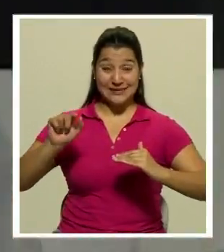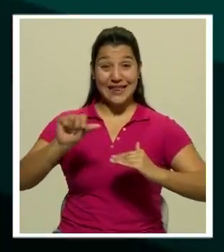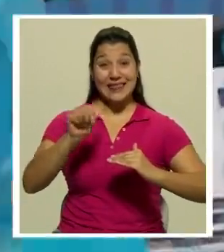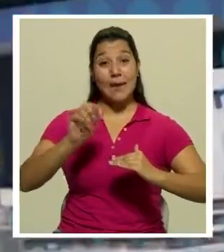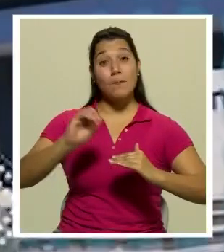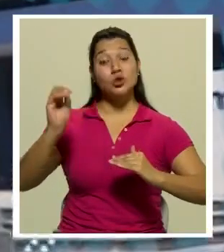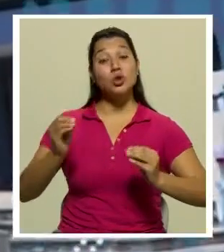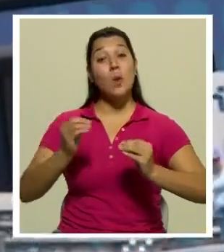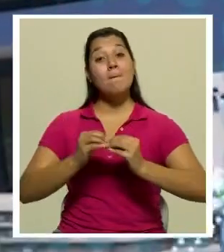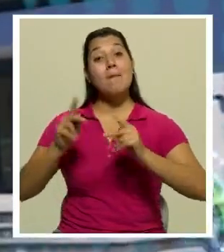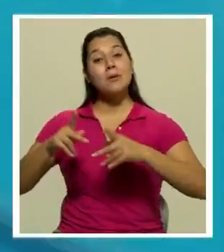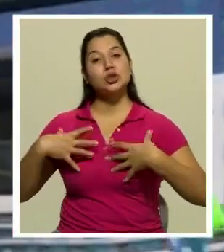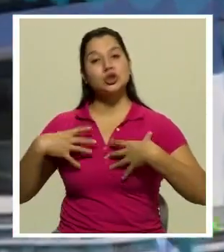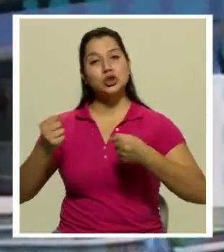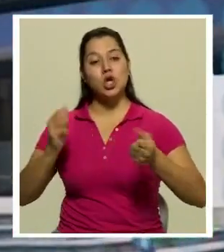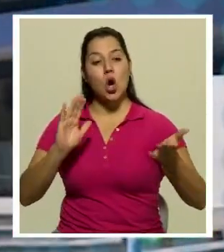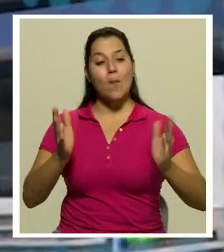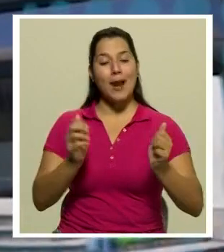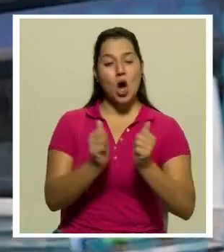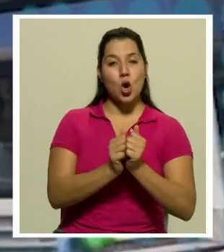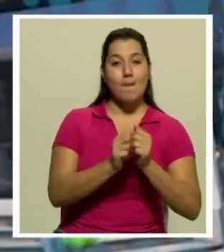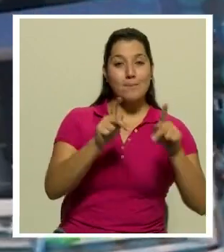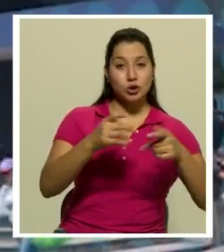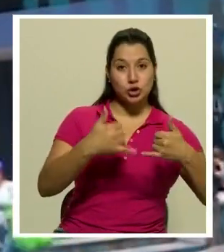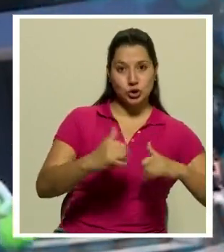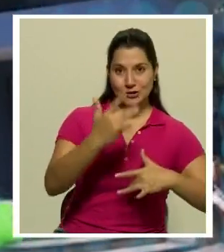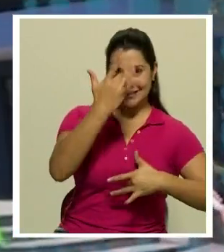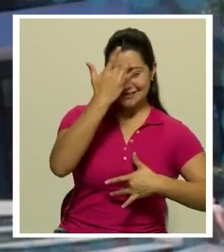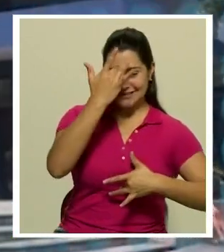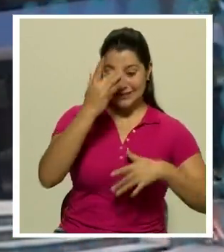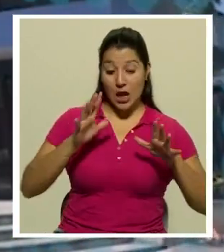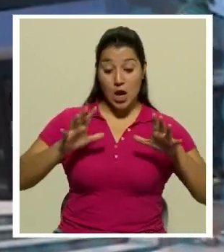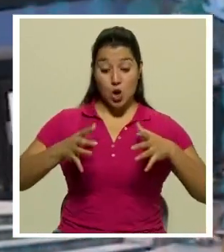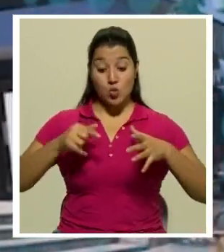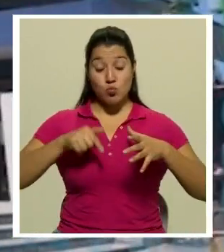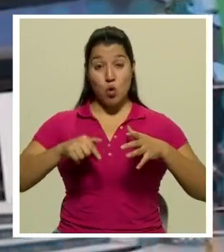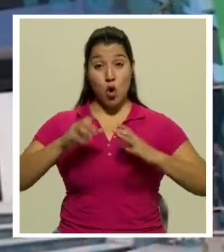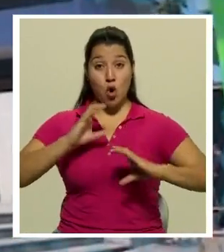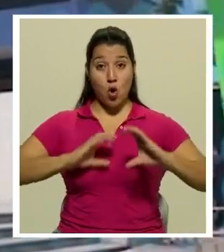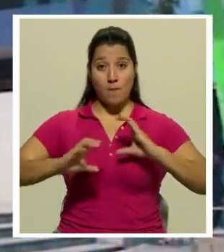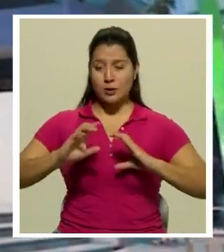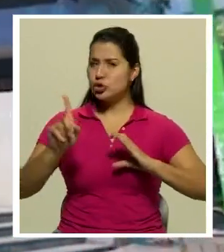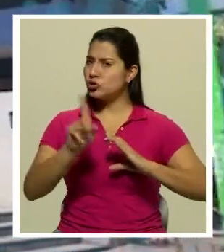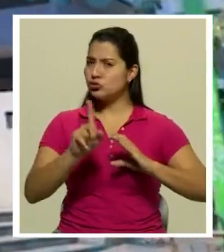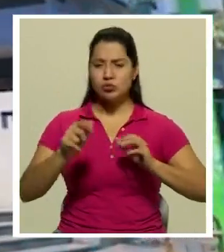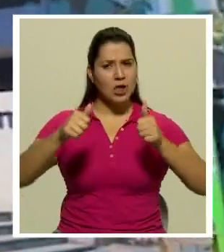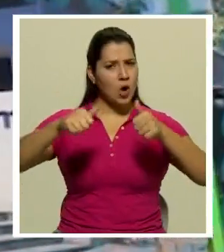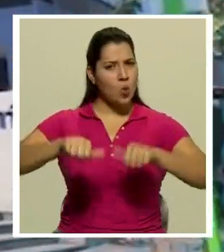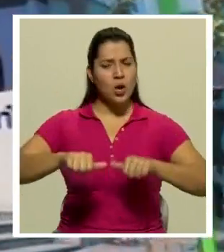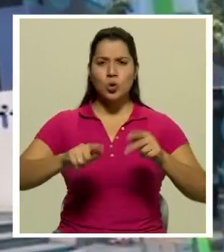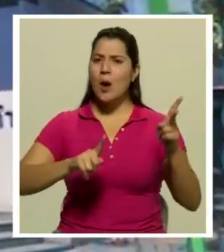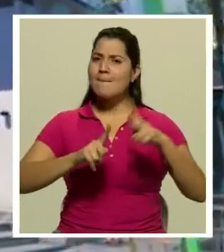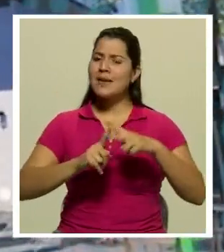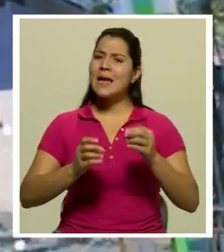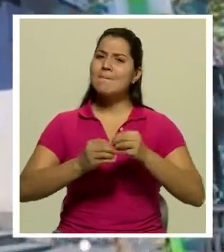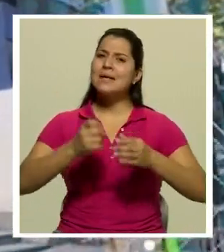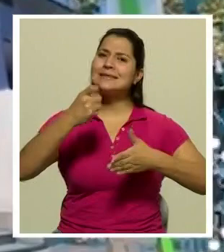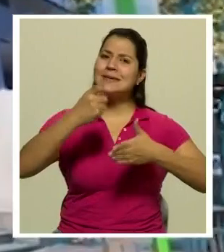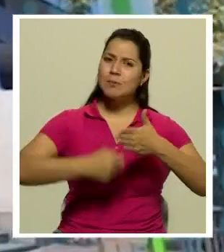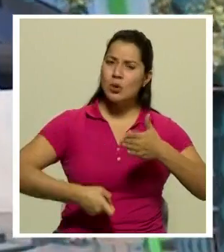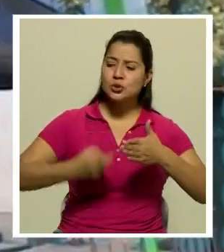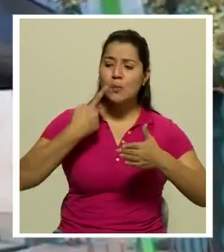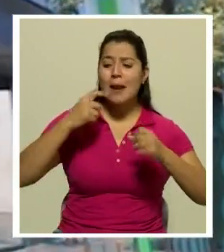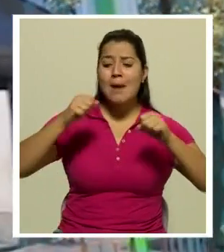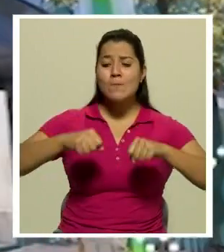activos. La Cámara de Comercio se opone a que apliquen más impuestos a empresas y personas como medidas para la